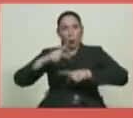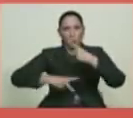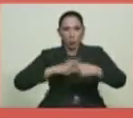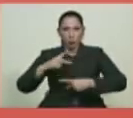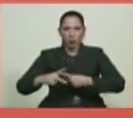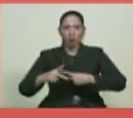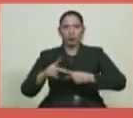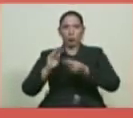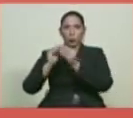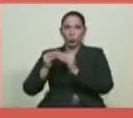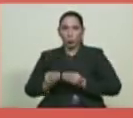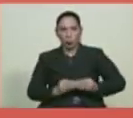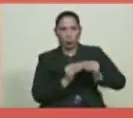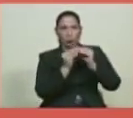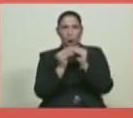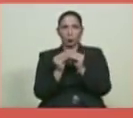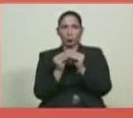de